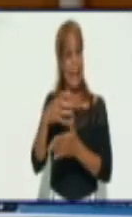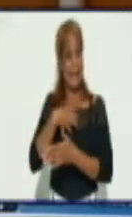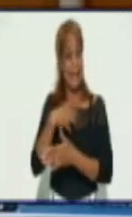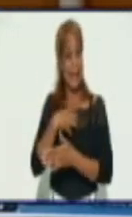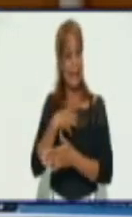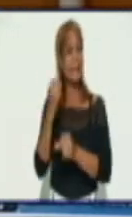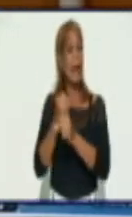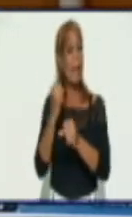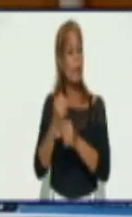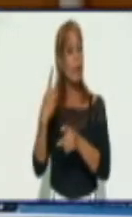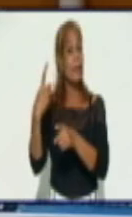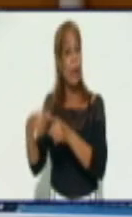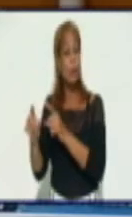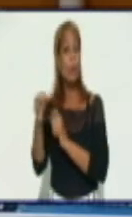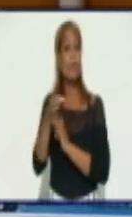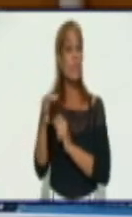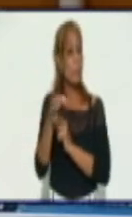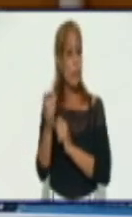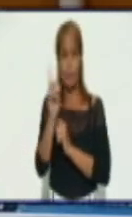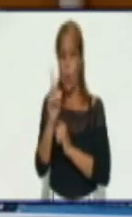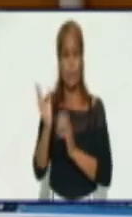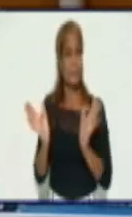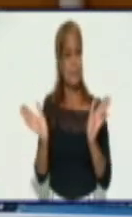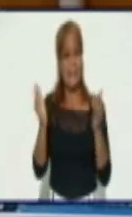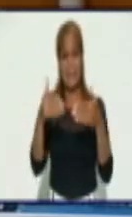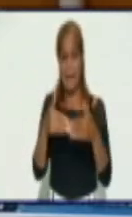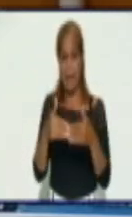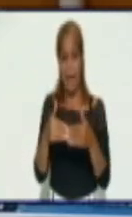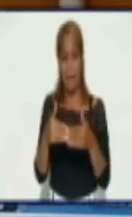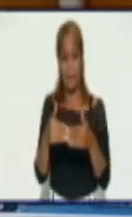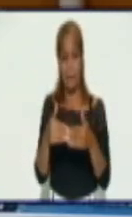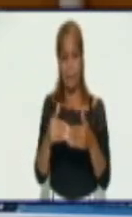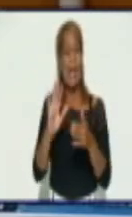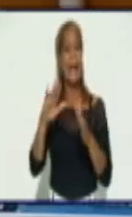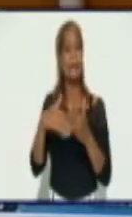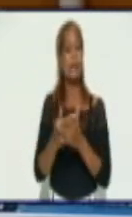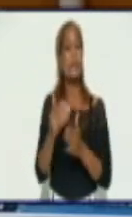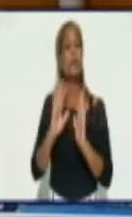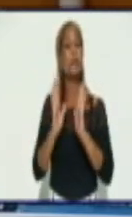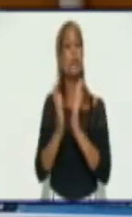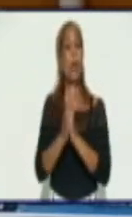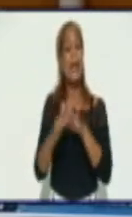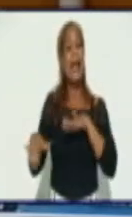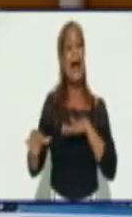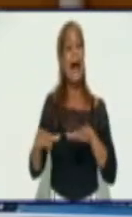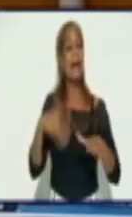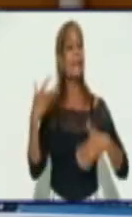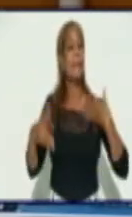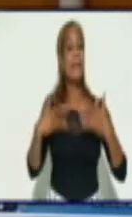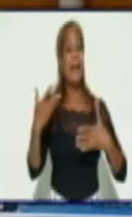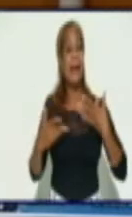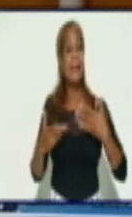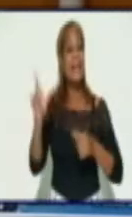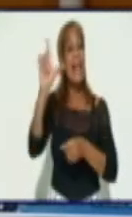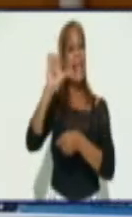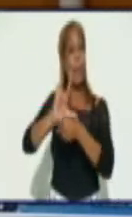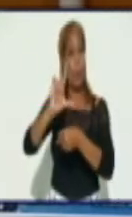municipio donde de origen todas las actividades laborales excepto las productivas excepto las